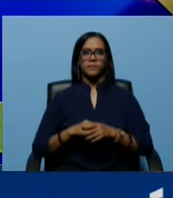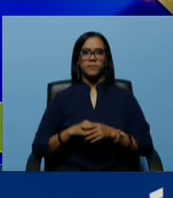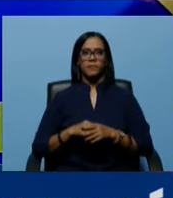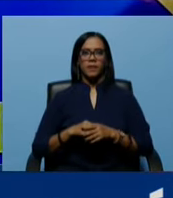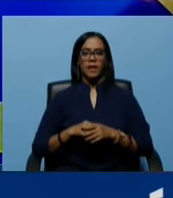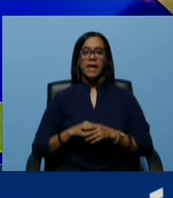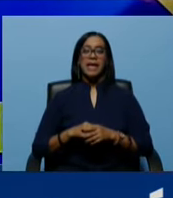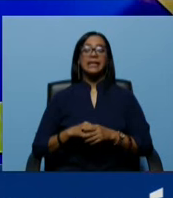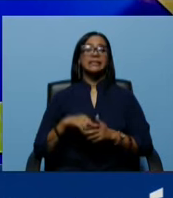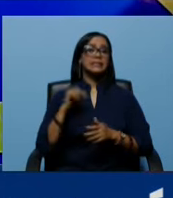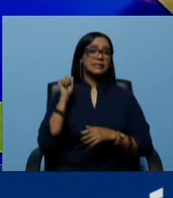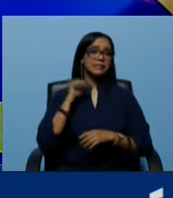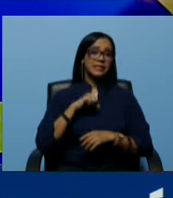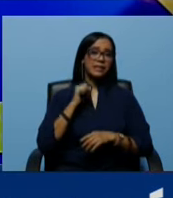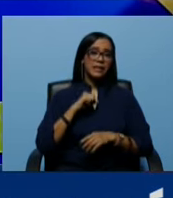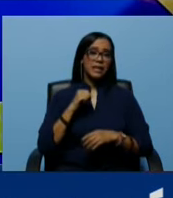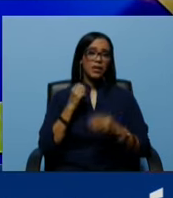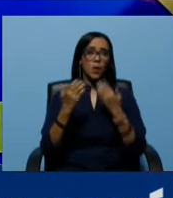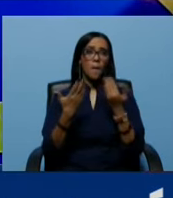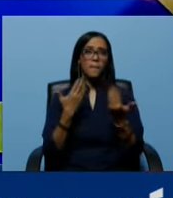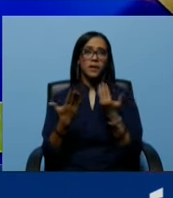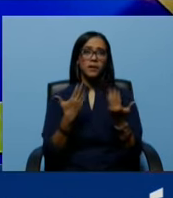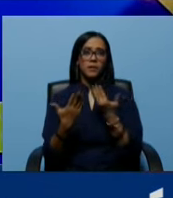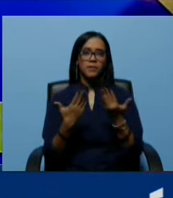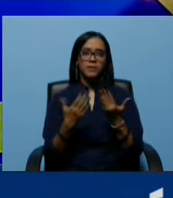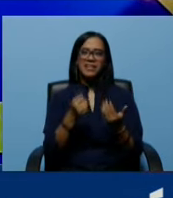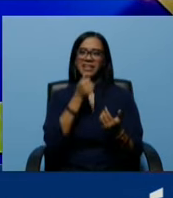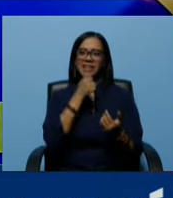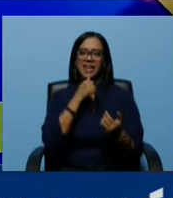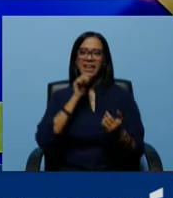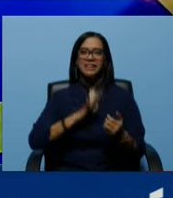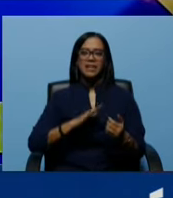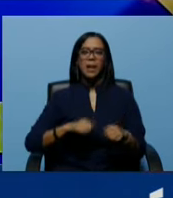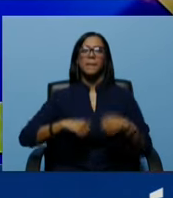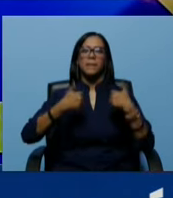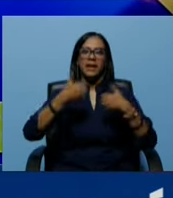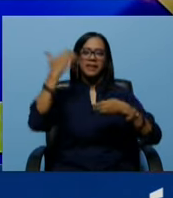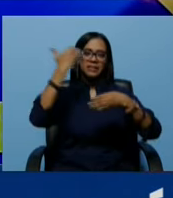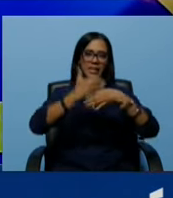Si comparáramos quién está más coaccionado o perseguido,